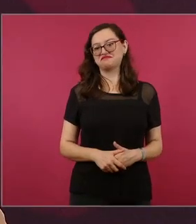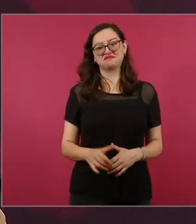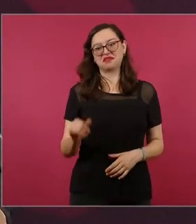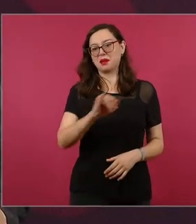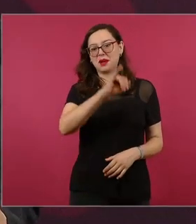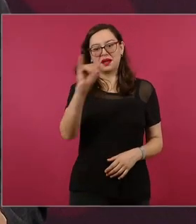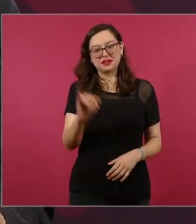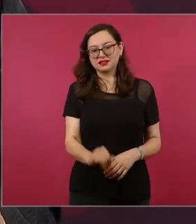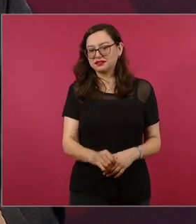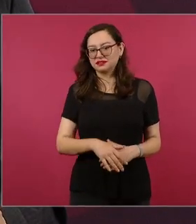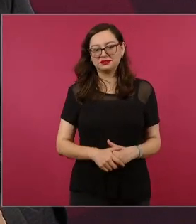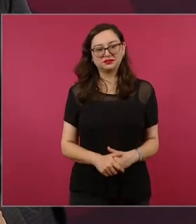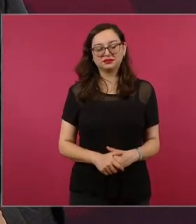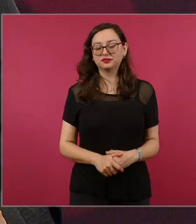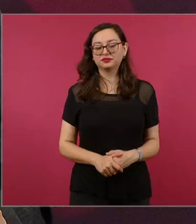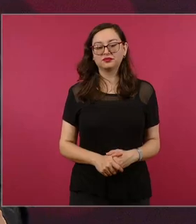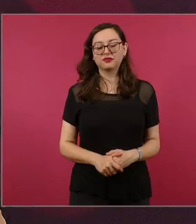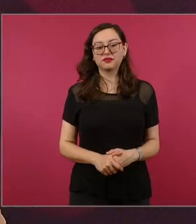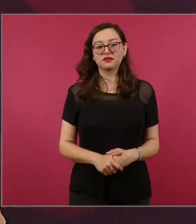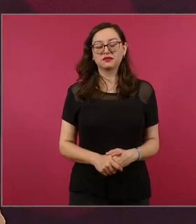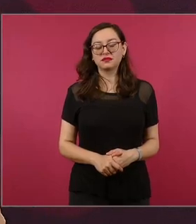todavía en el gobierno de Fox